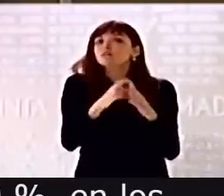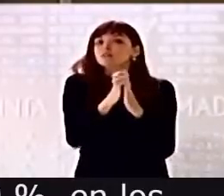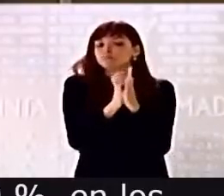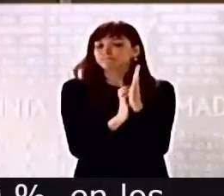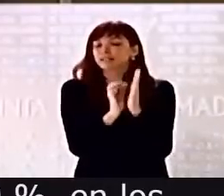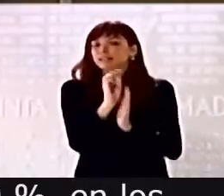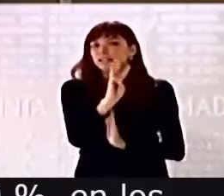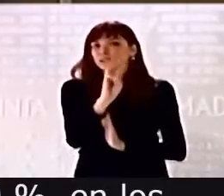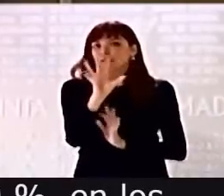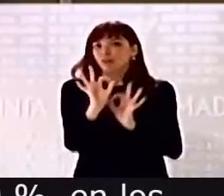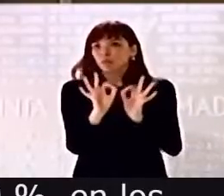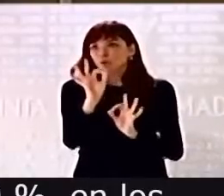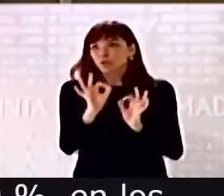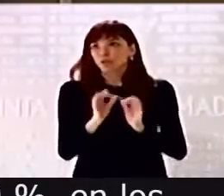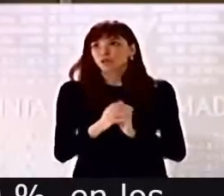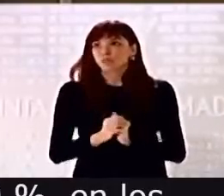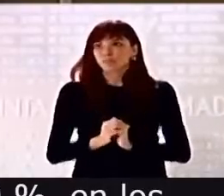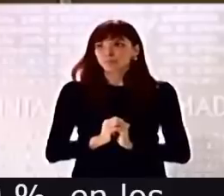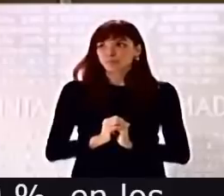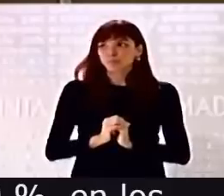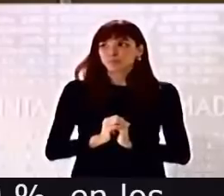35%.